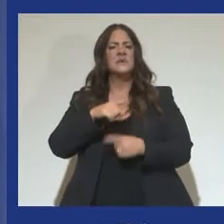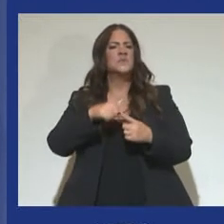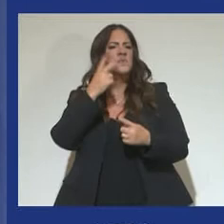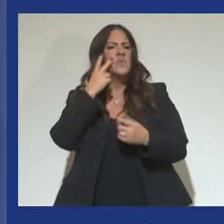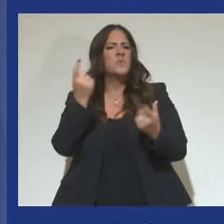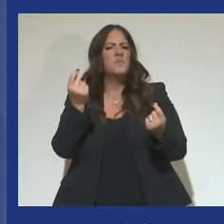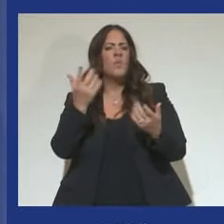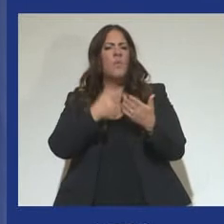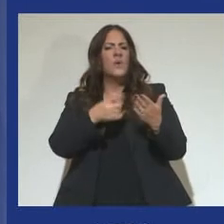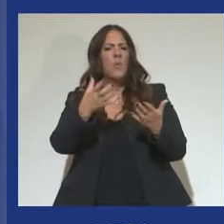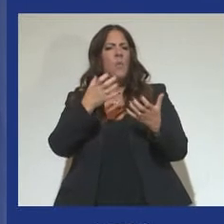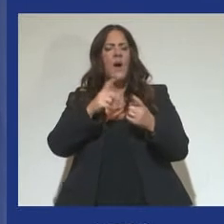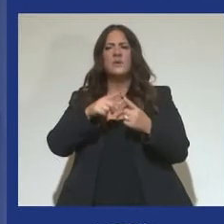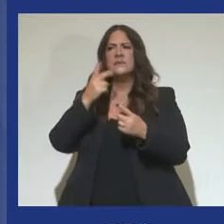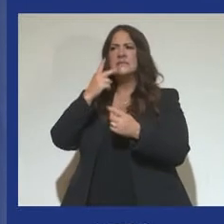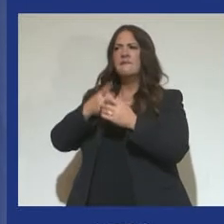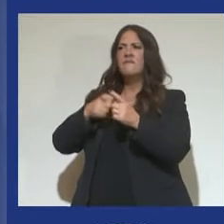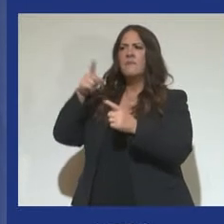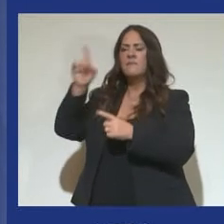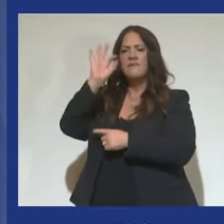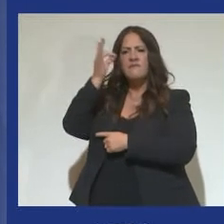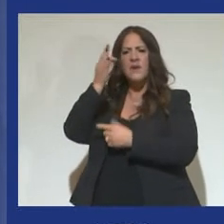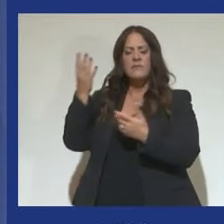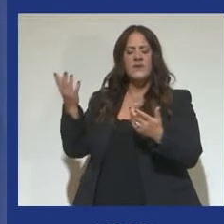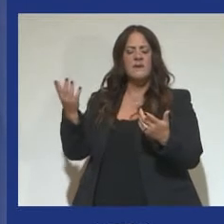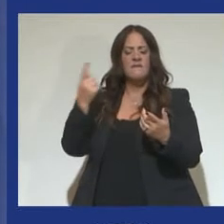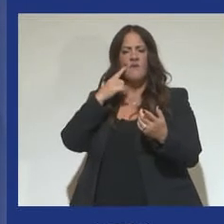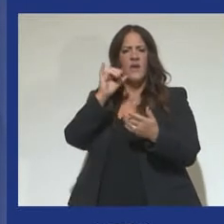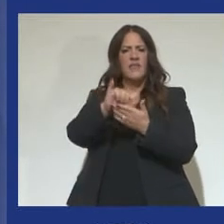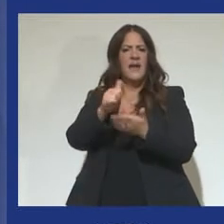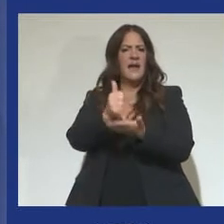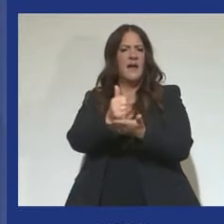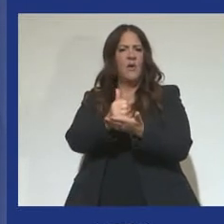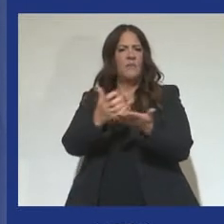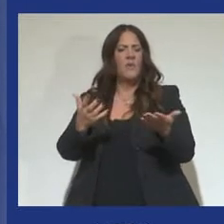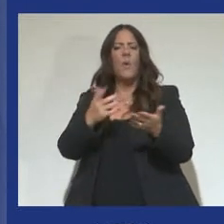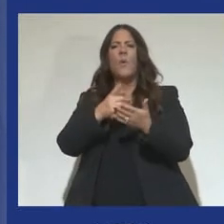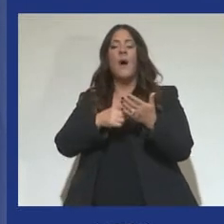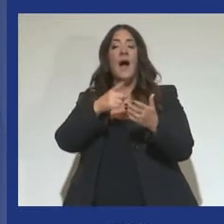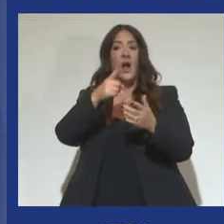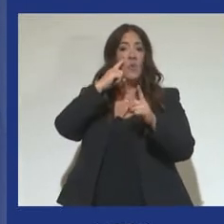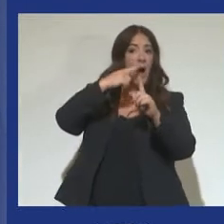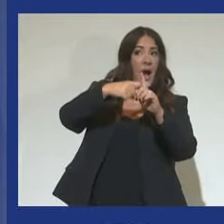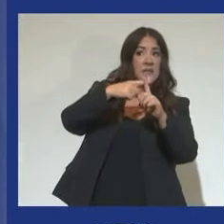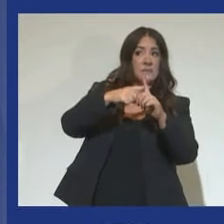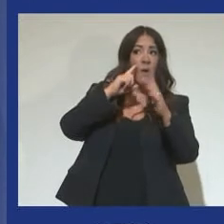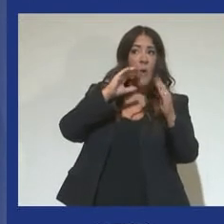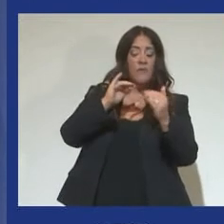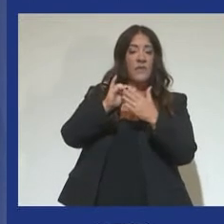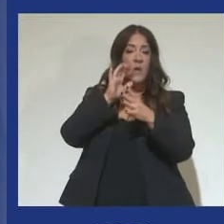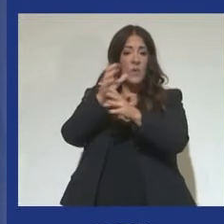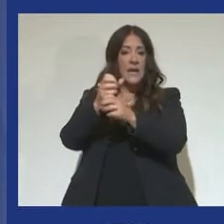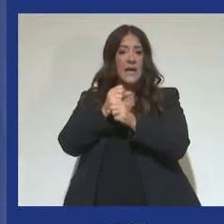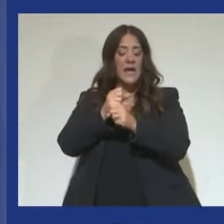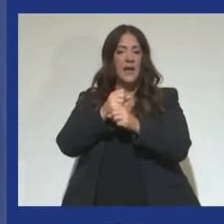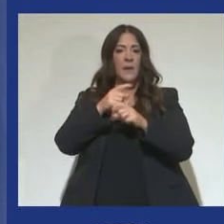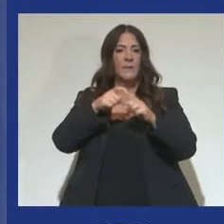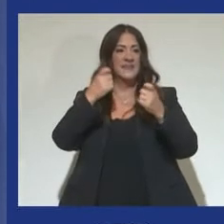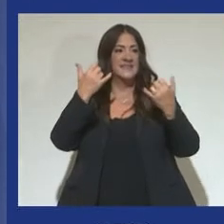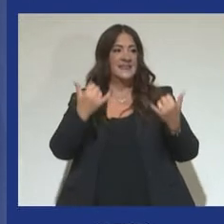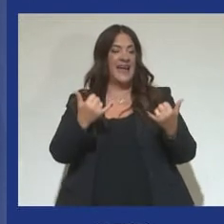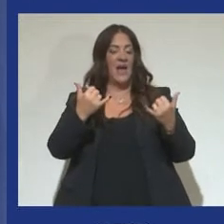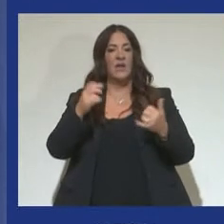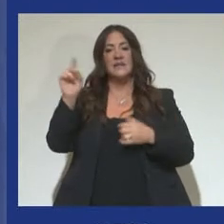pandemia y quisiera ver específicamente que quisiera a ver usted de parte del gobierno federal aquí que tan optimista se siente de